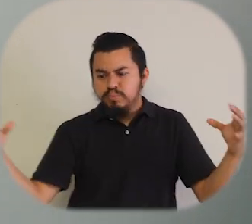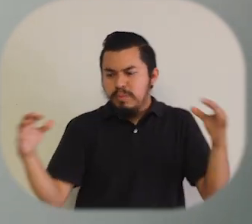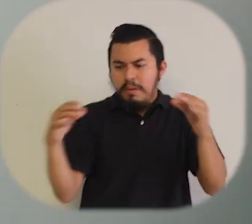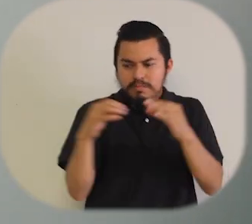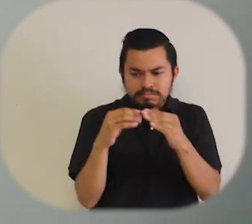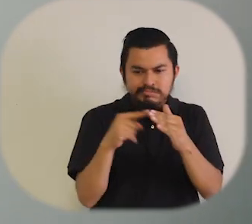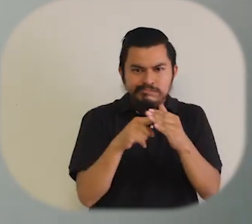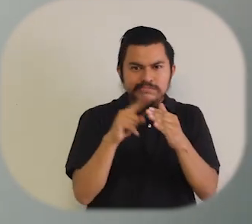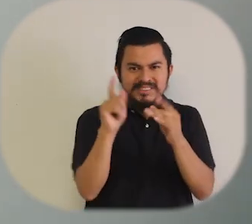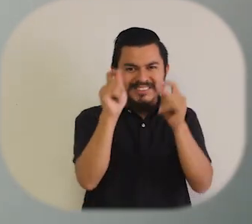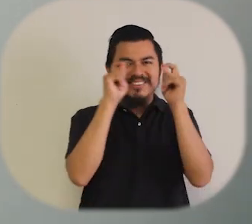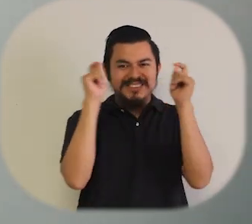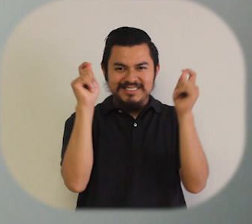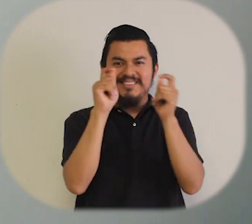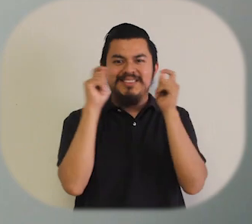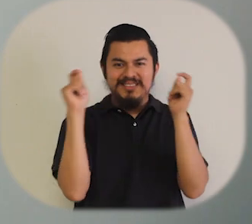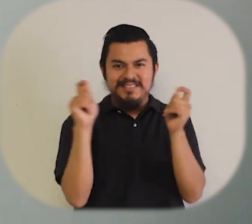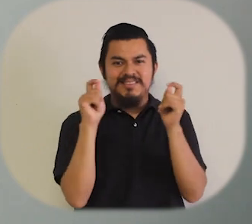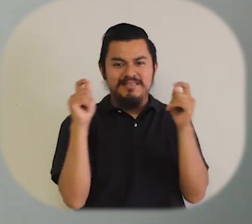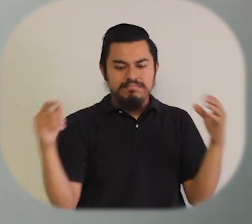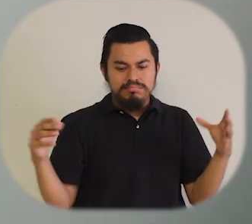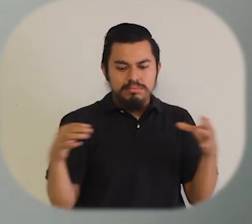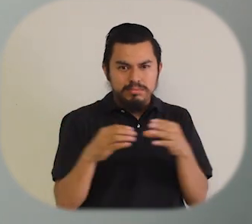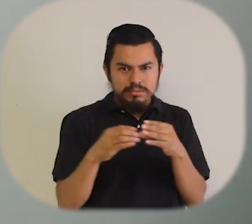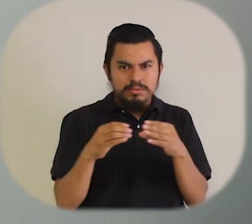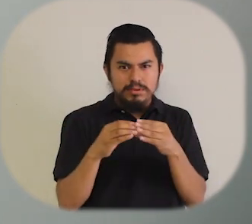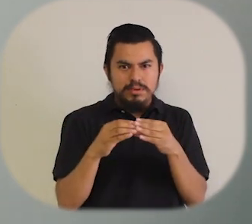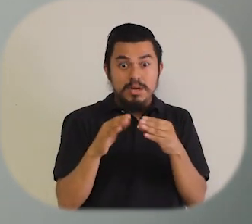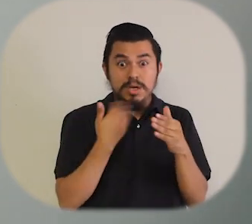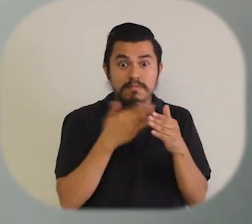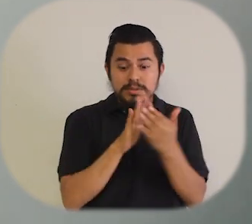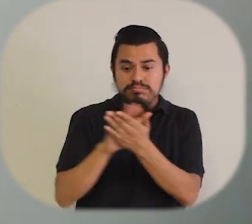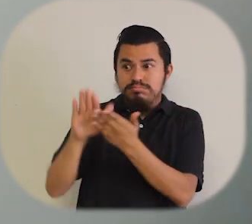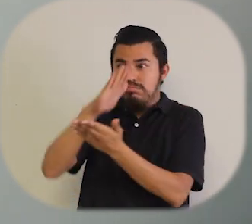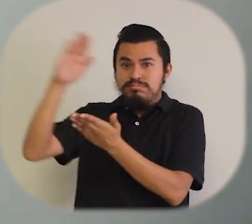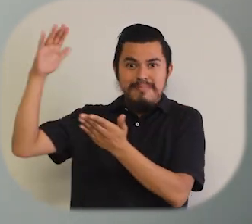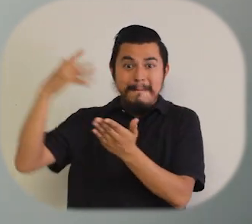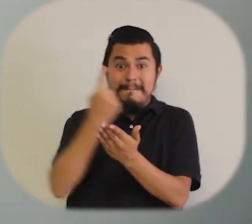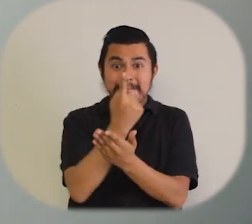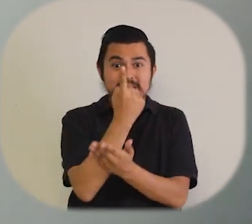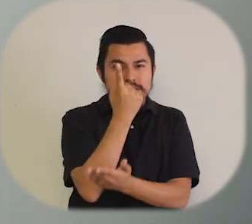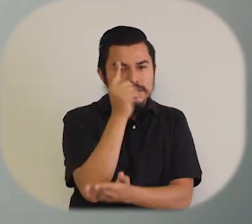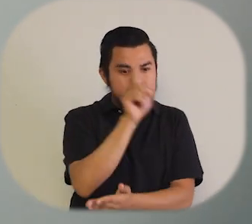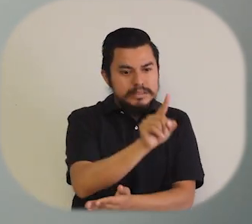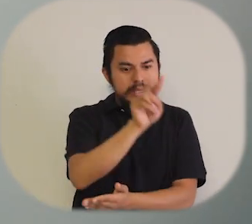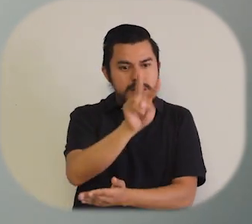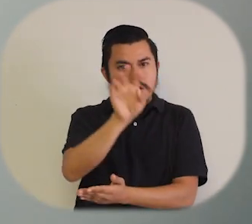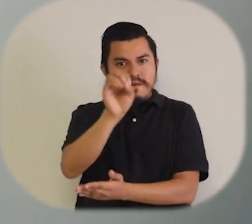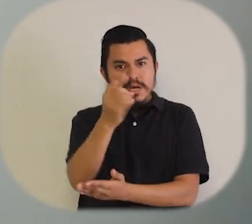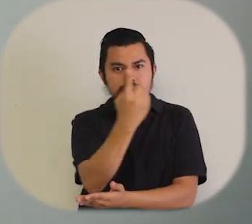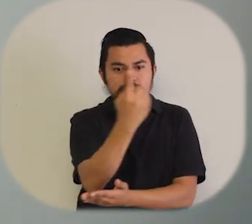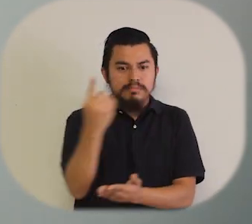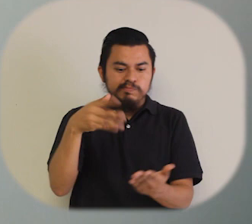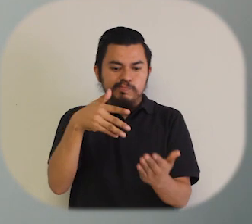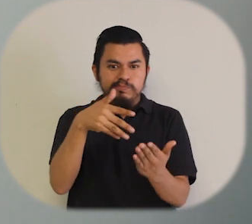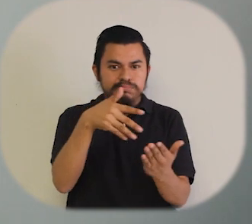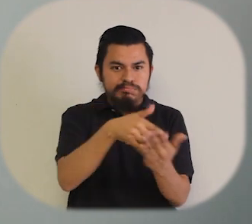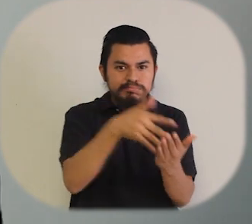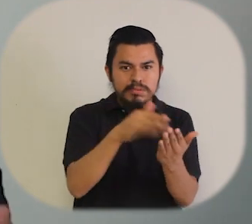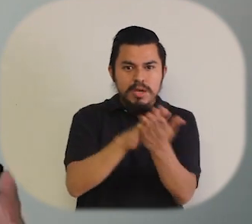Y viene el Espíritu Santo sobre los 120 y ellos empiezan a hablar en lenguas de diferentes países, las grandes maravillas de